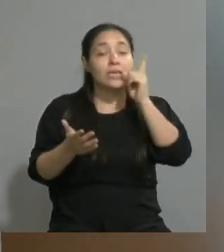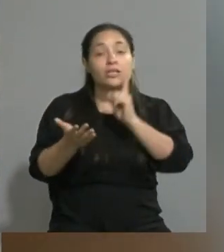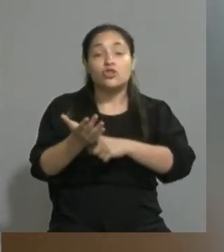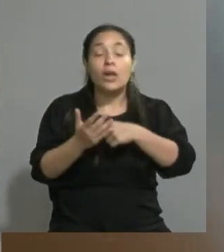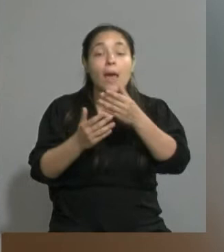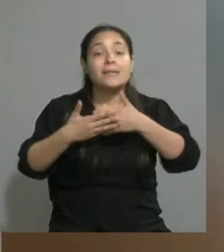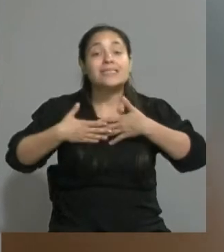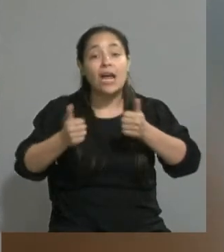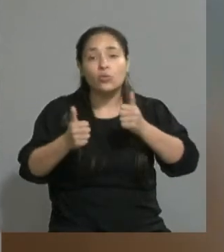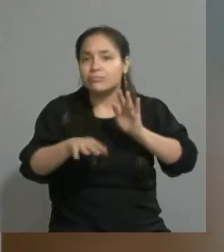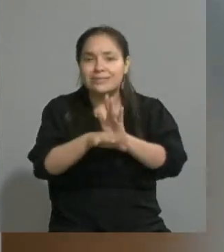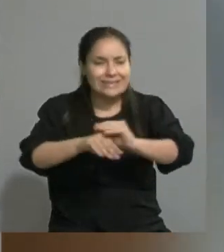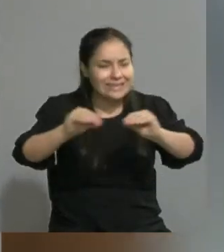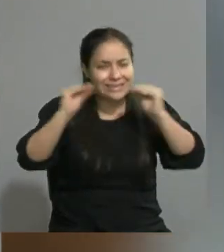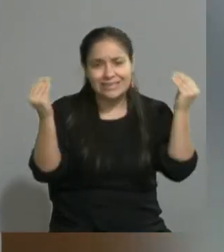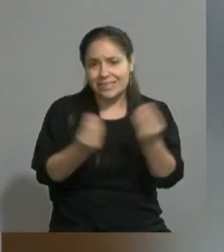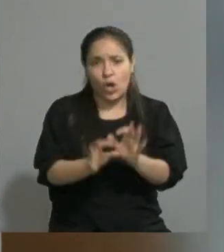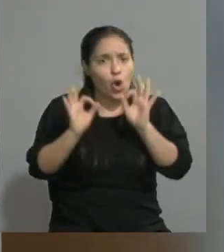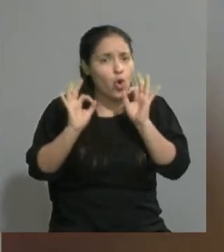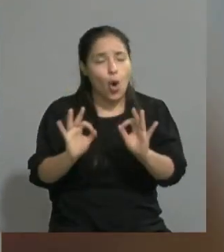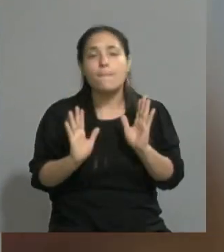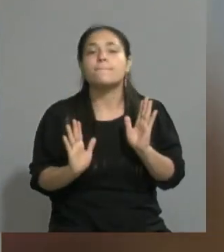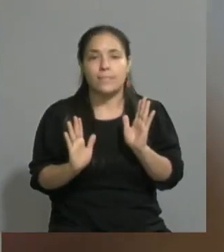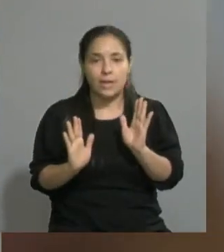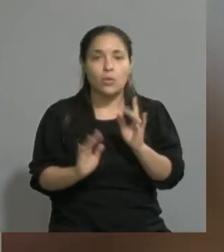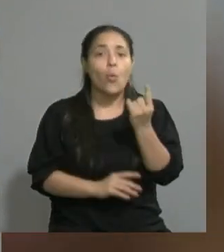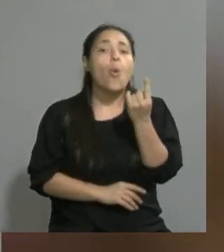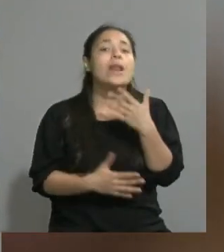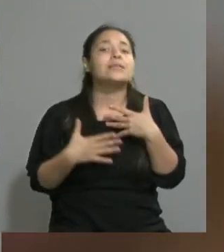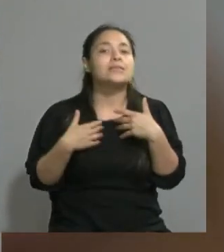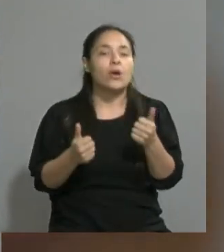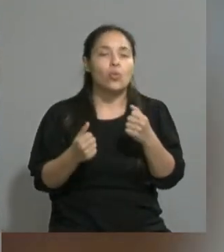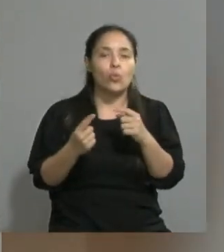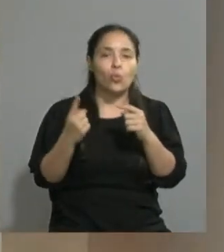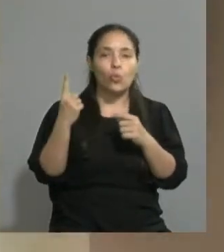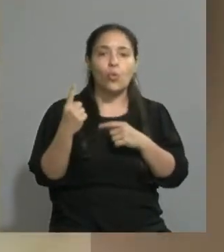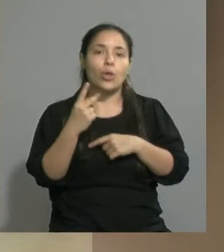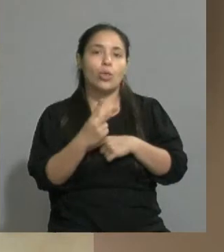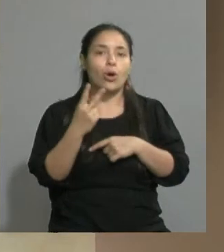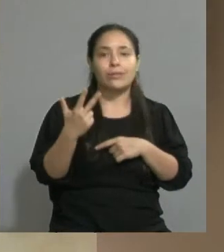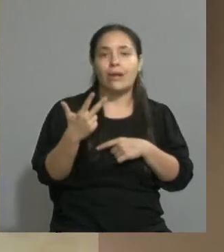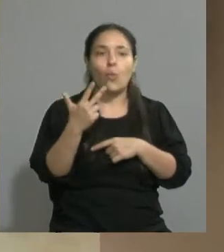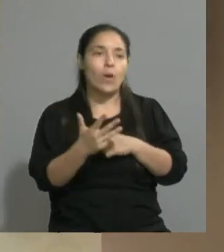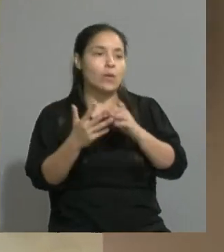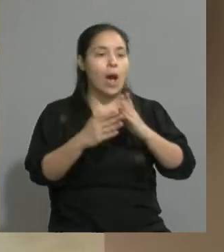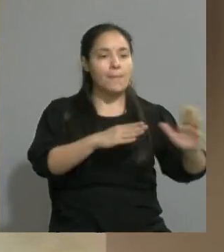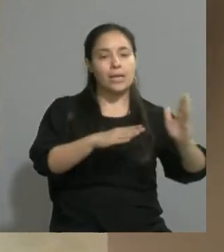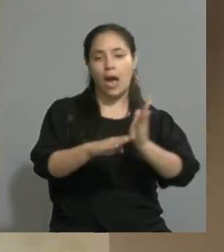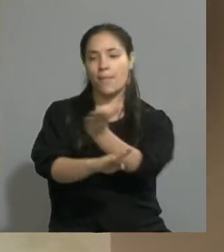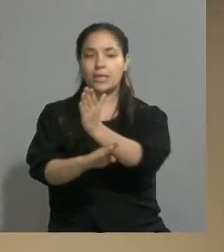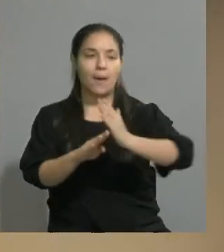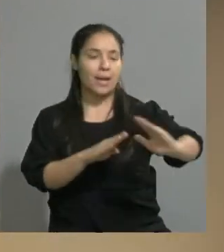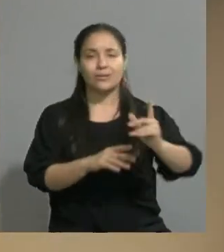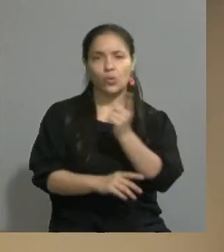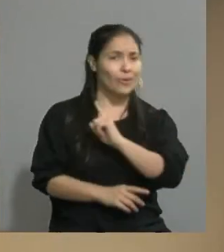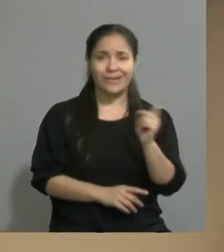ser integral. Hay una sola salud, no 2, 3 o 4 salud. Nosotros interactuamos